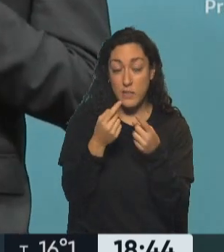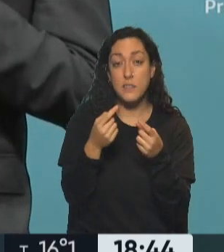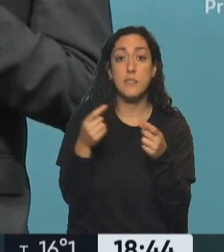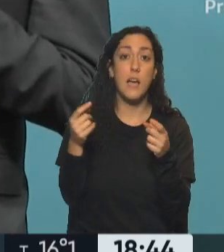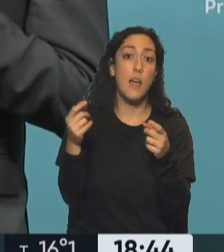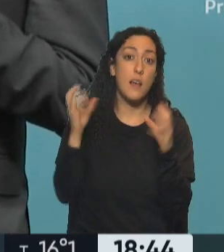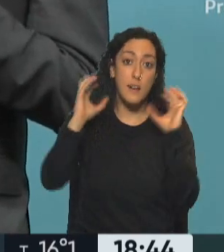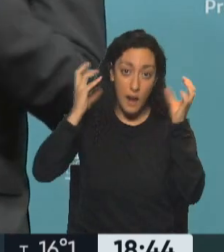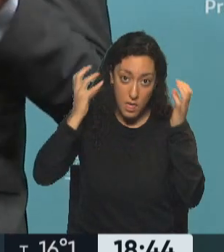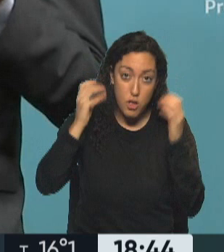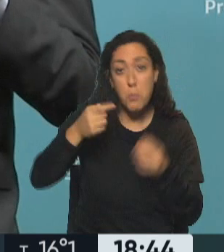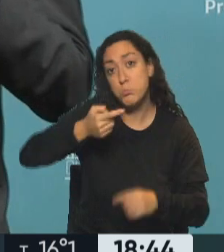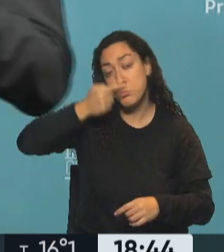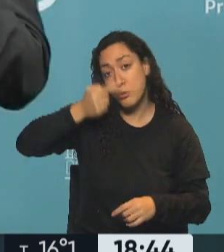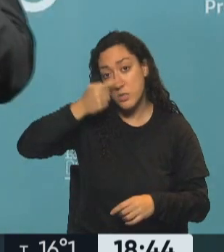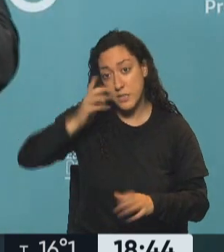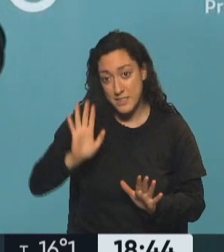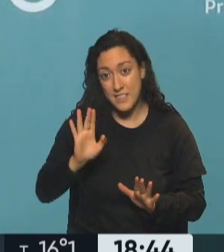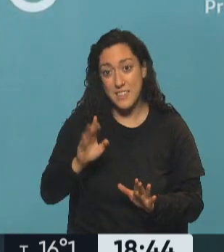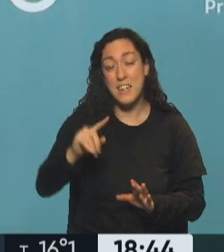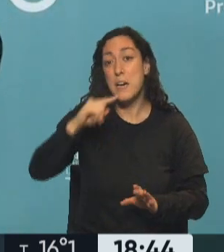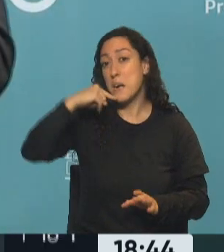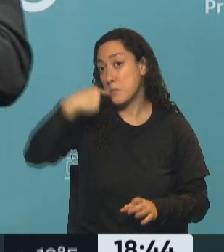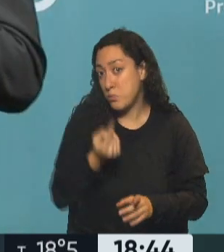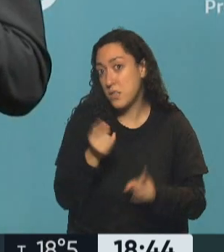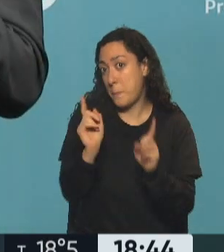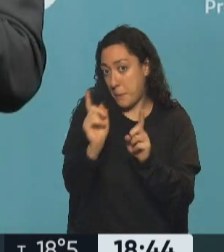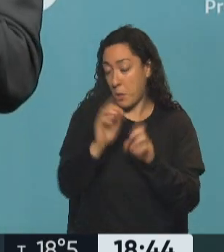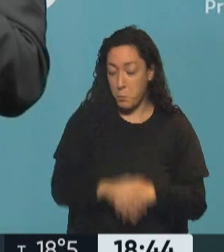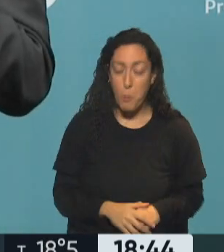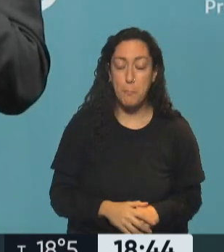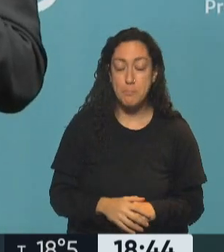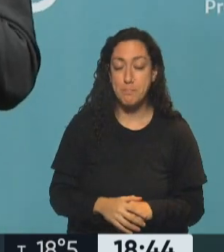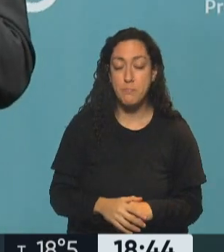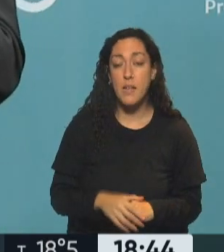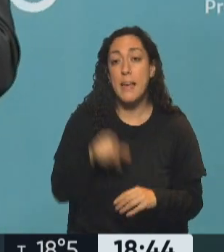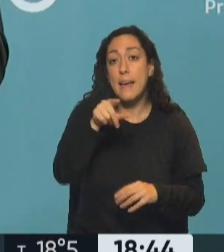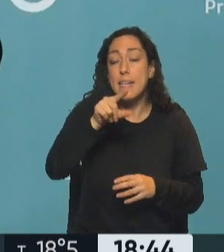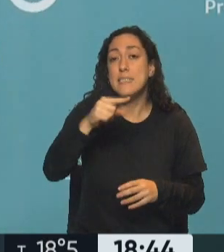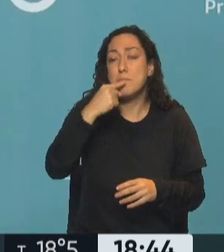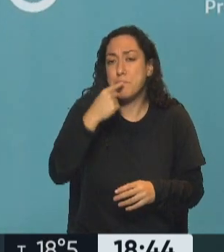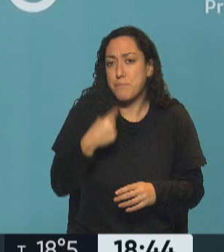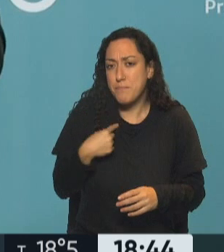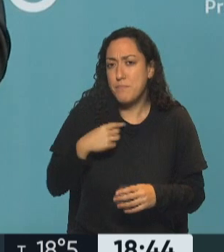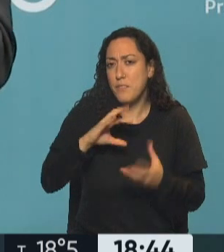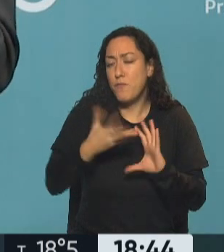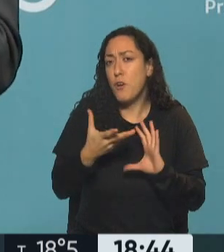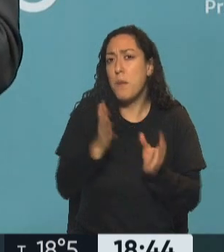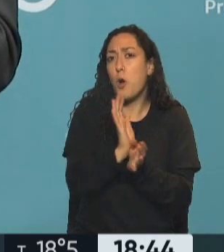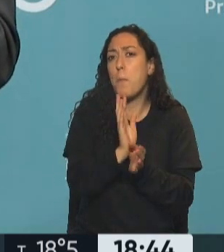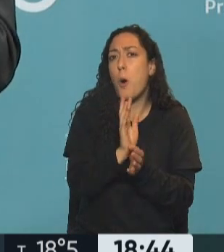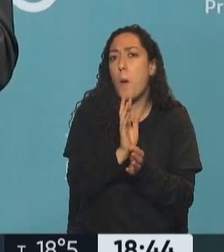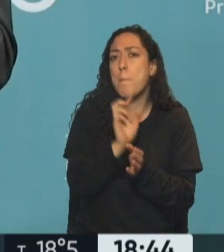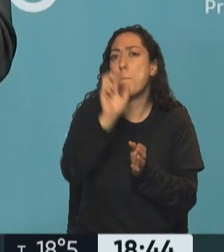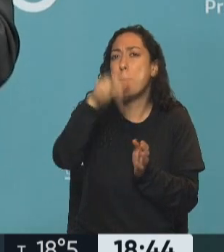radio y te voy a responder lo mismo que planteaba en su momento. Ese tipo de preguntas forman parte de una agenda que no es una